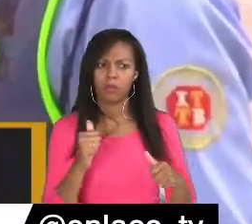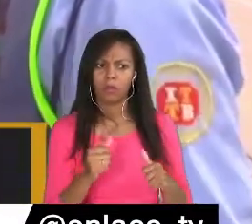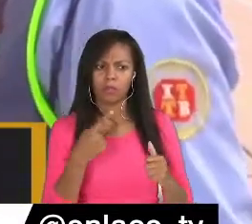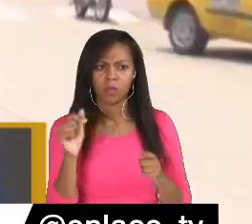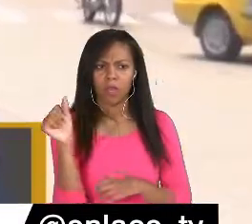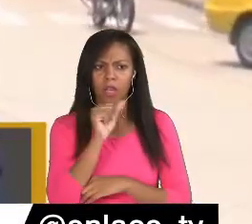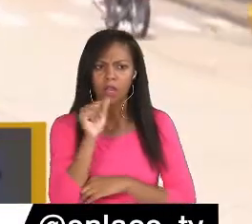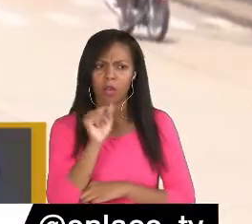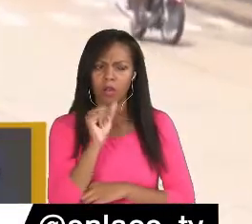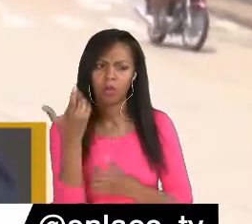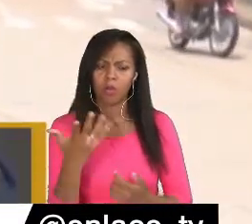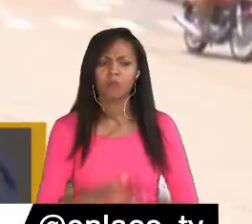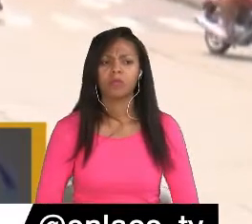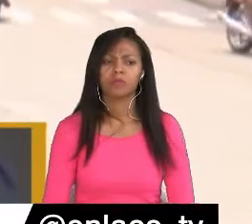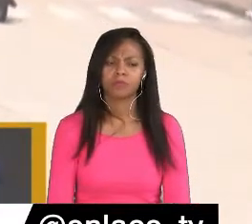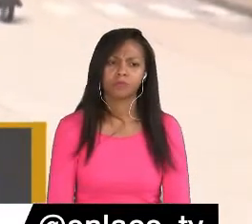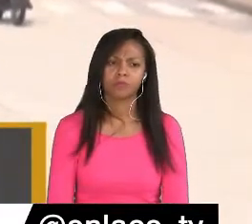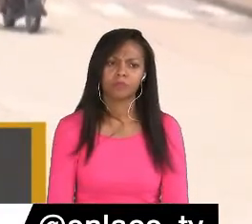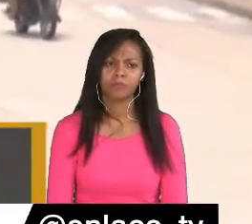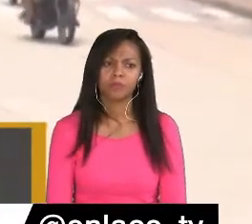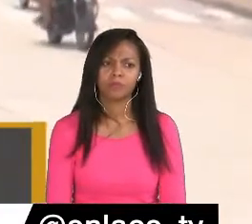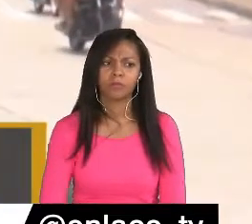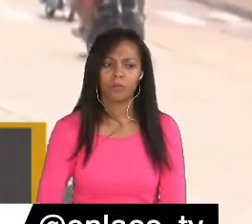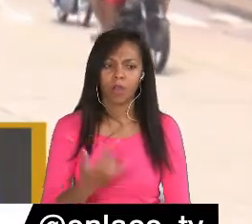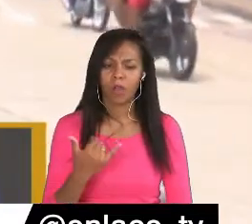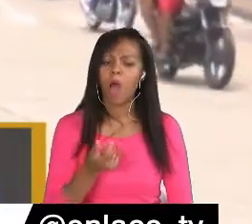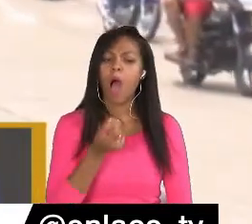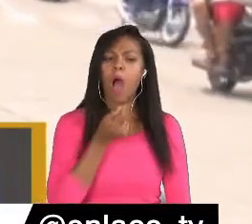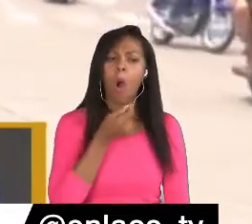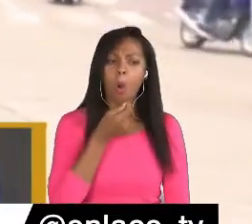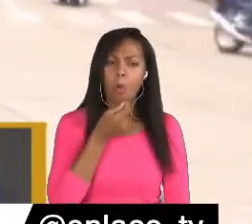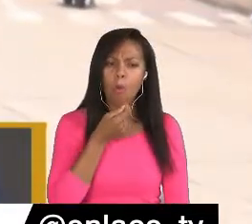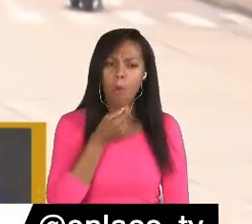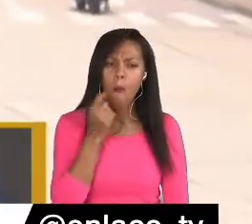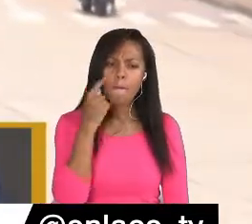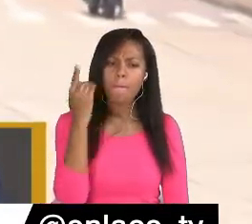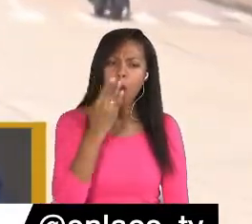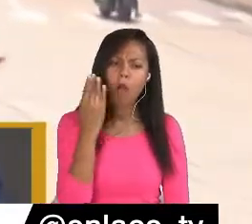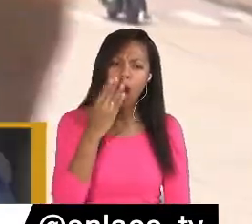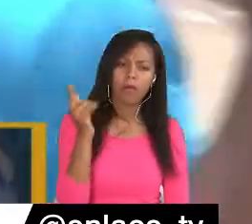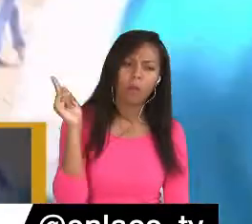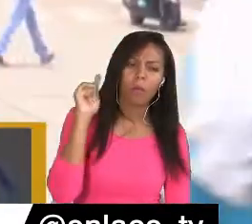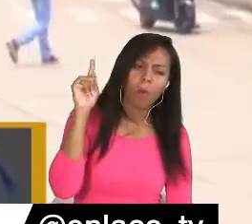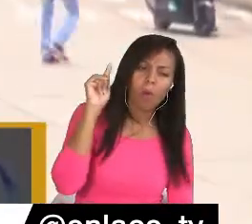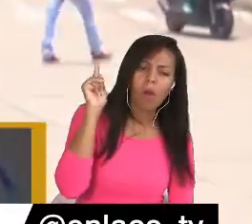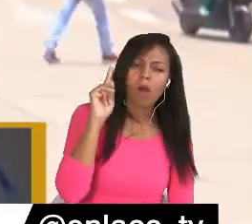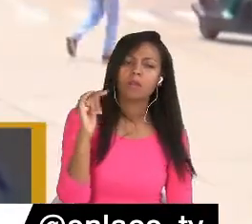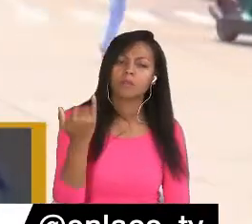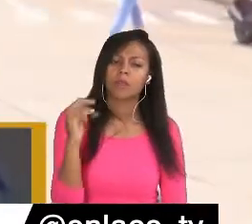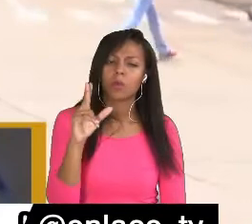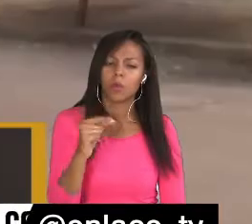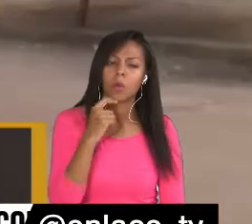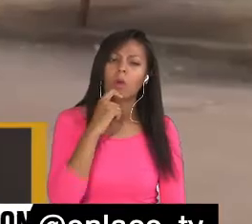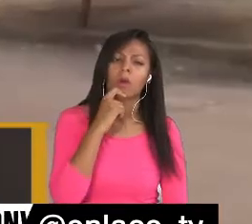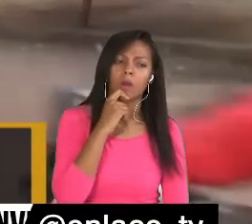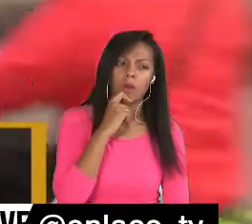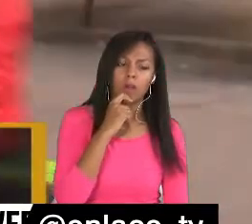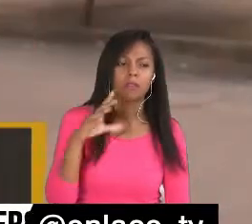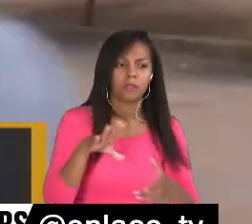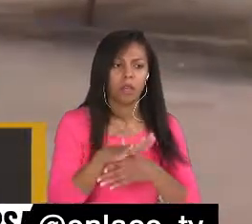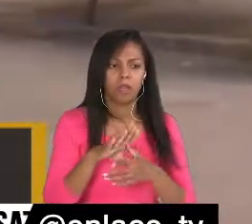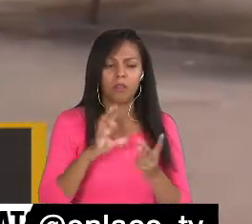vehículo. Está haciendo el control de alcoholemia al servicio público, sobre todo a taxis y buses de servicio urbano. Durante